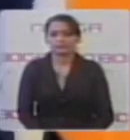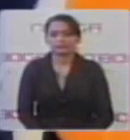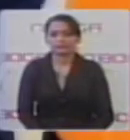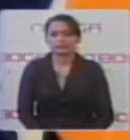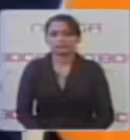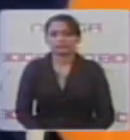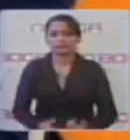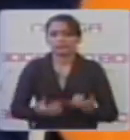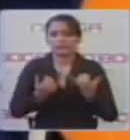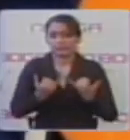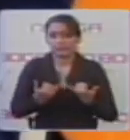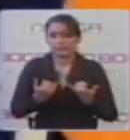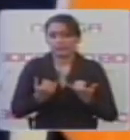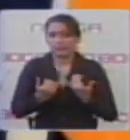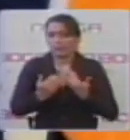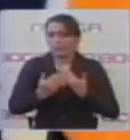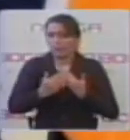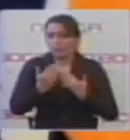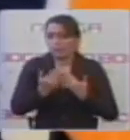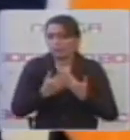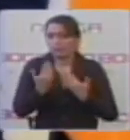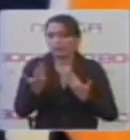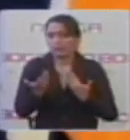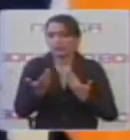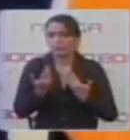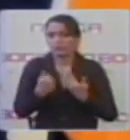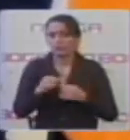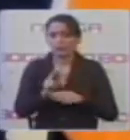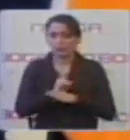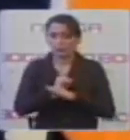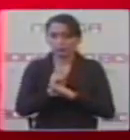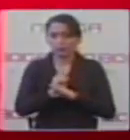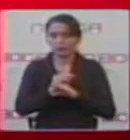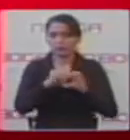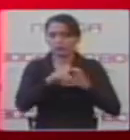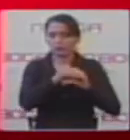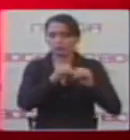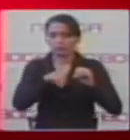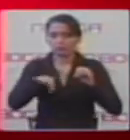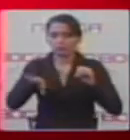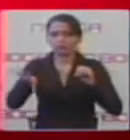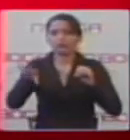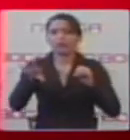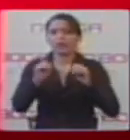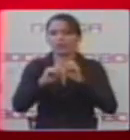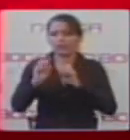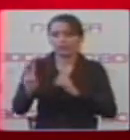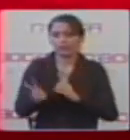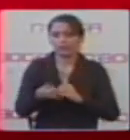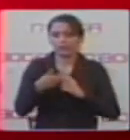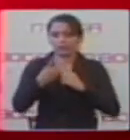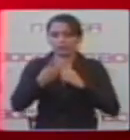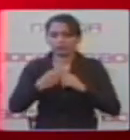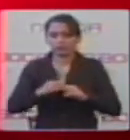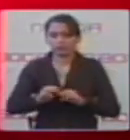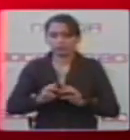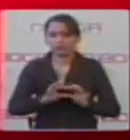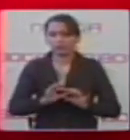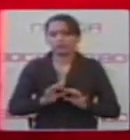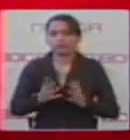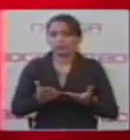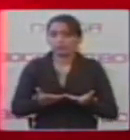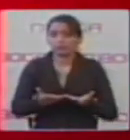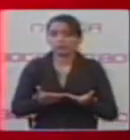utilizar medios de transmisión más eficientes, que sin duda alguna la fibra óptica, creo